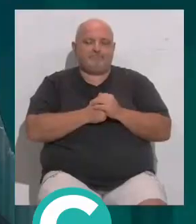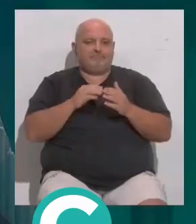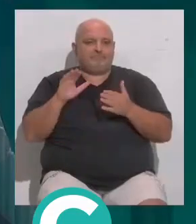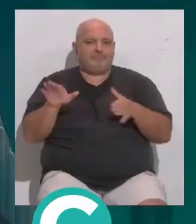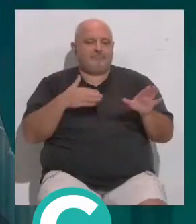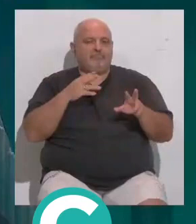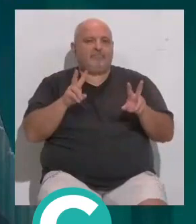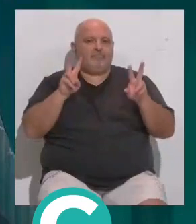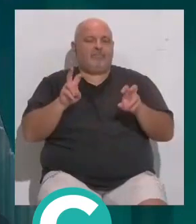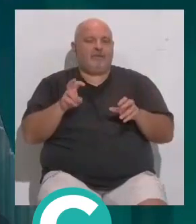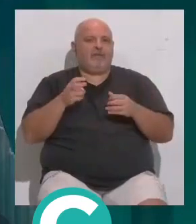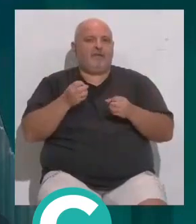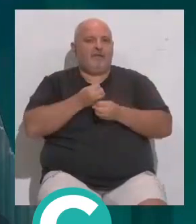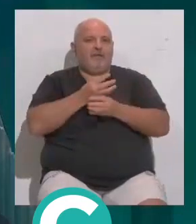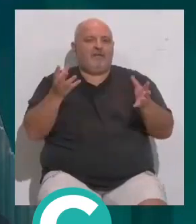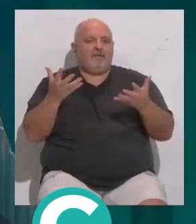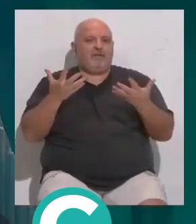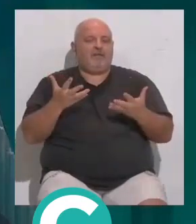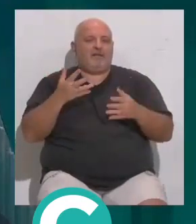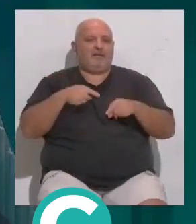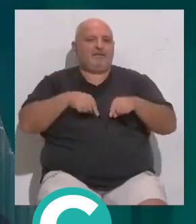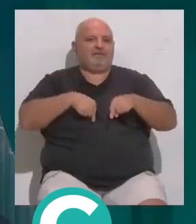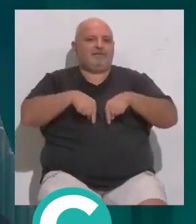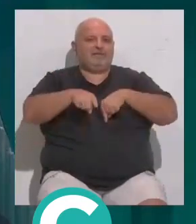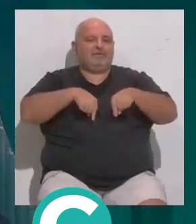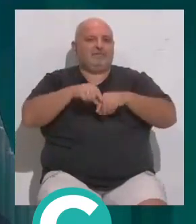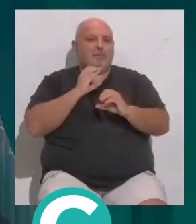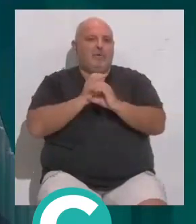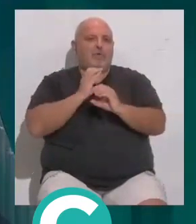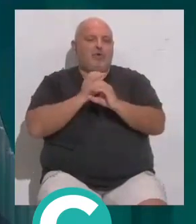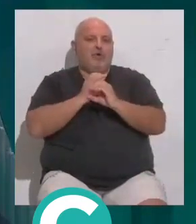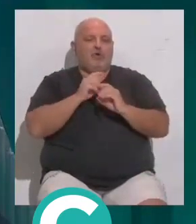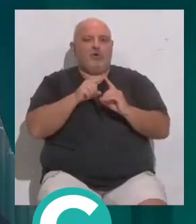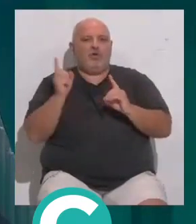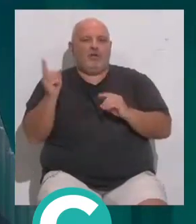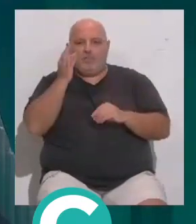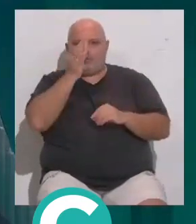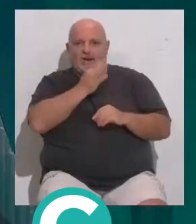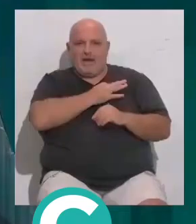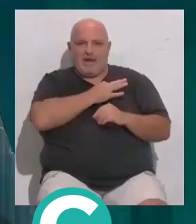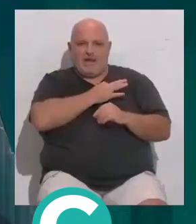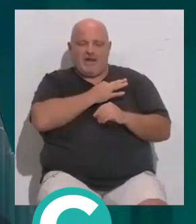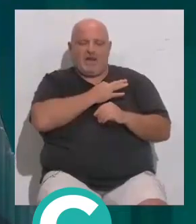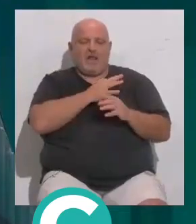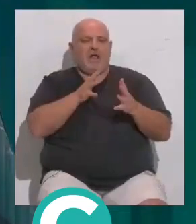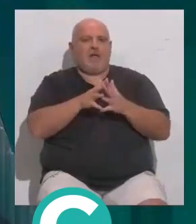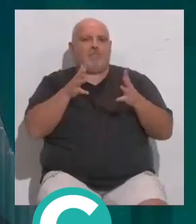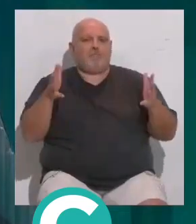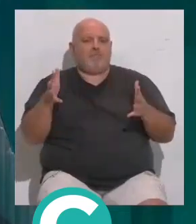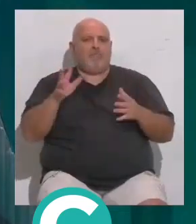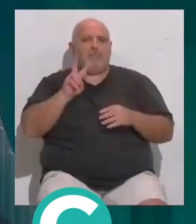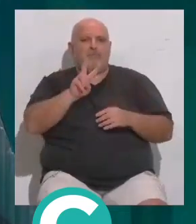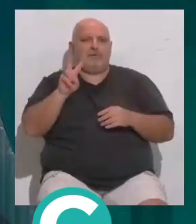Seguimos con otros asuntos y les hablamos ahora del transporte de bus con el campus de Puerto Real, que ha aumentado en